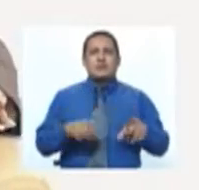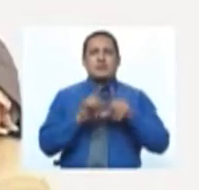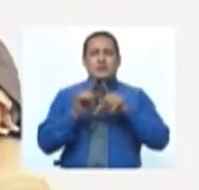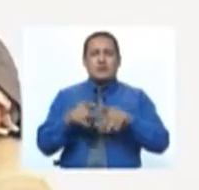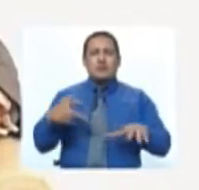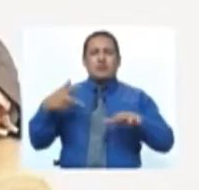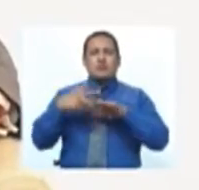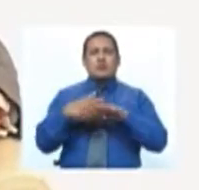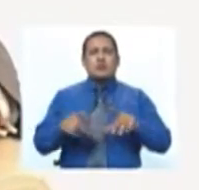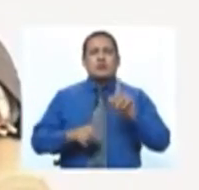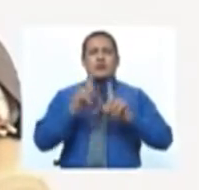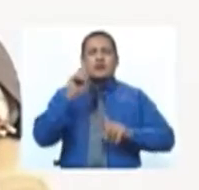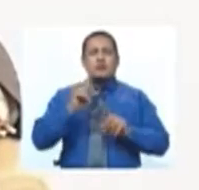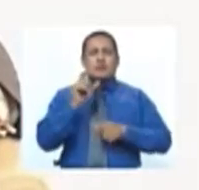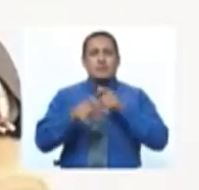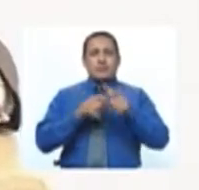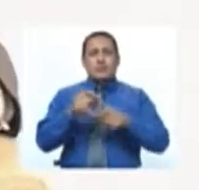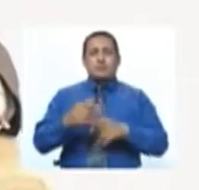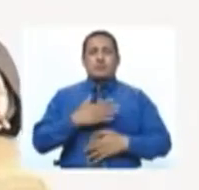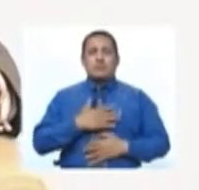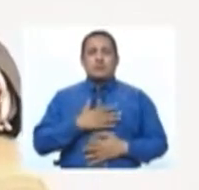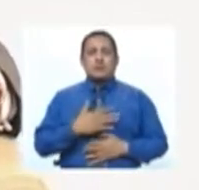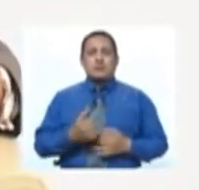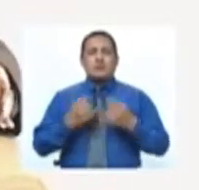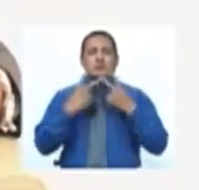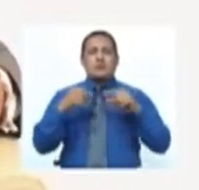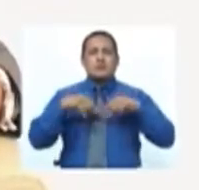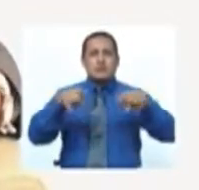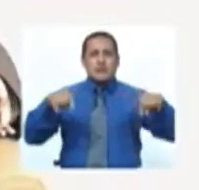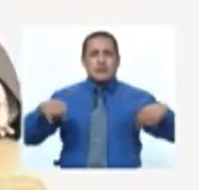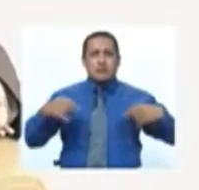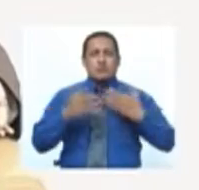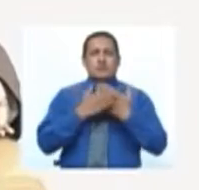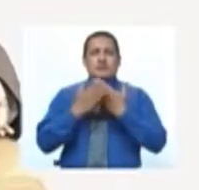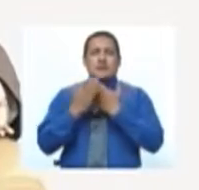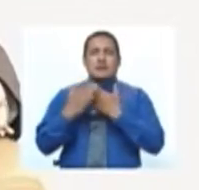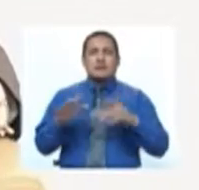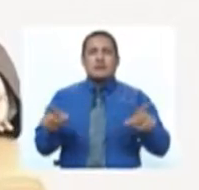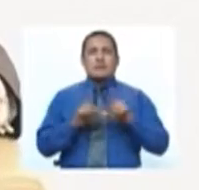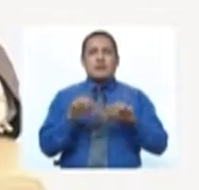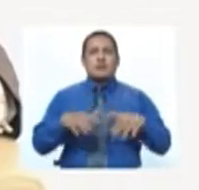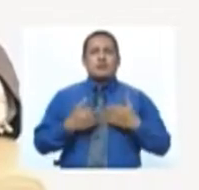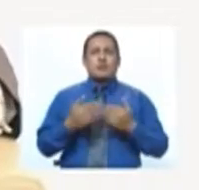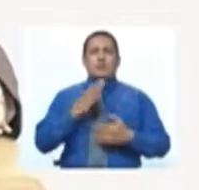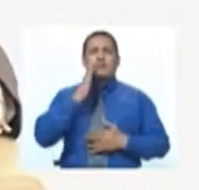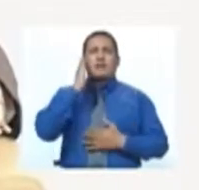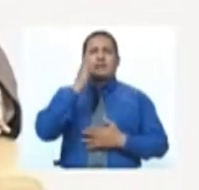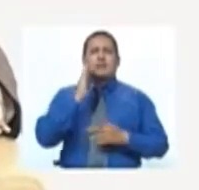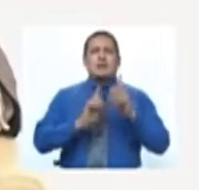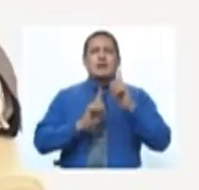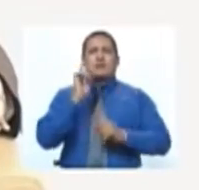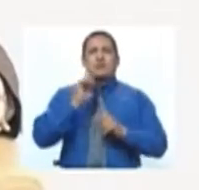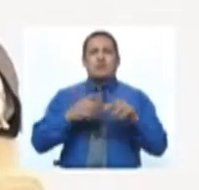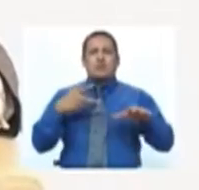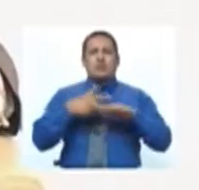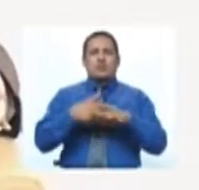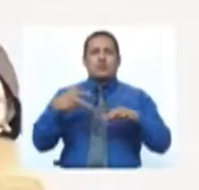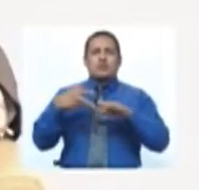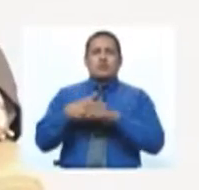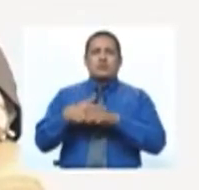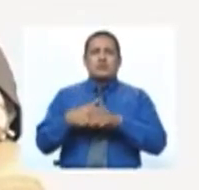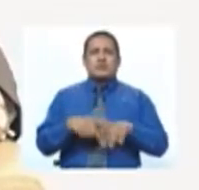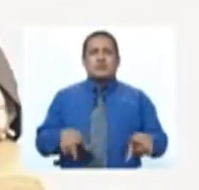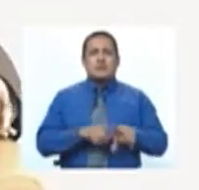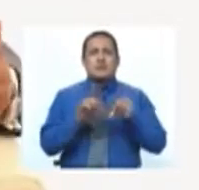entre comillas, que algunos propietarios de terrenos colindantes hayan podido establecer algunas trabas, digámoslo